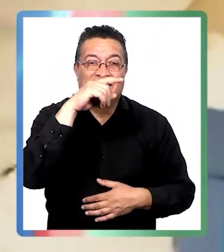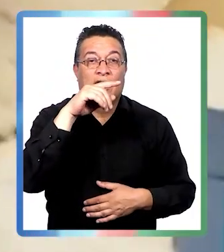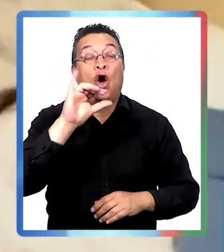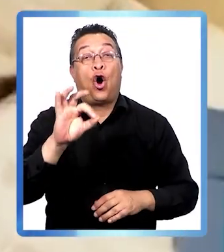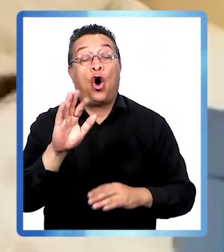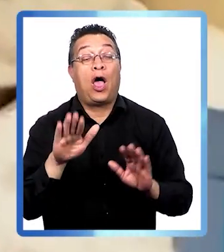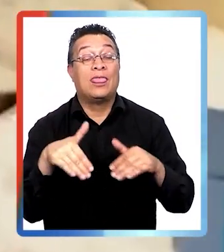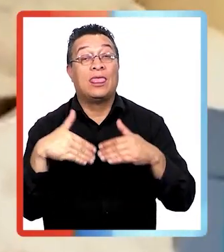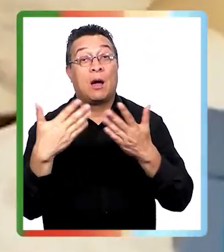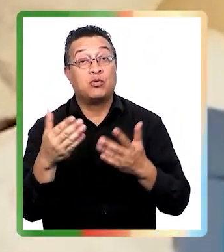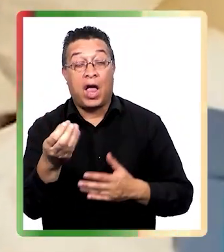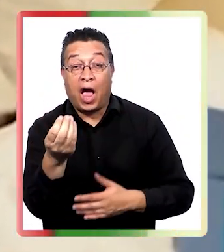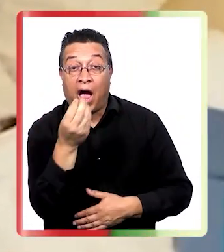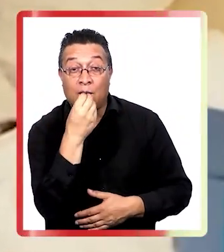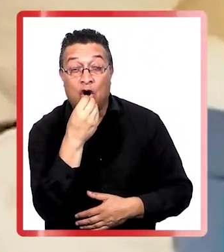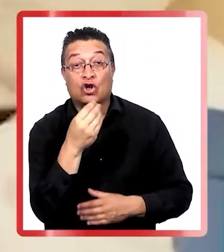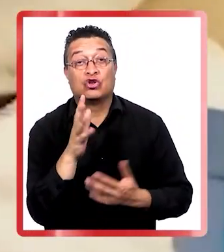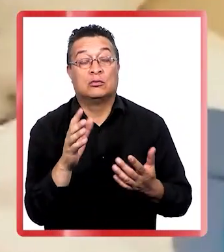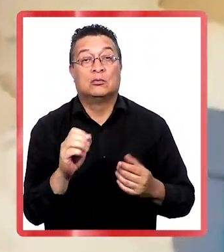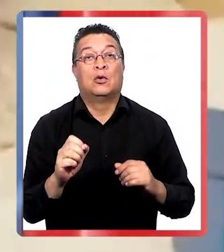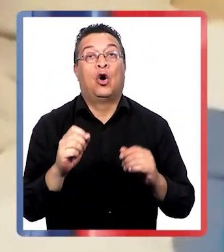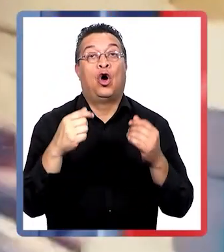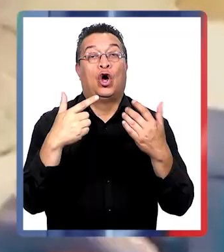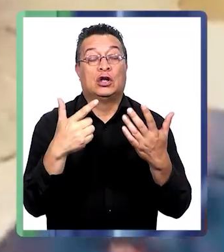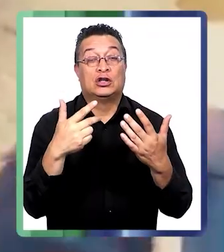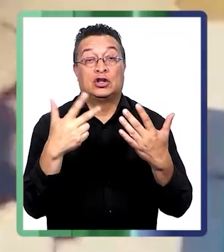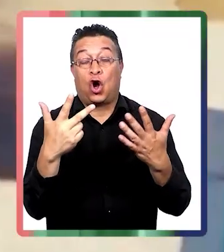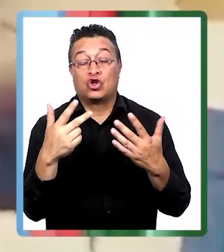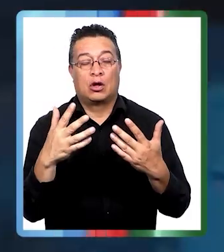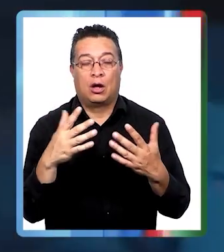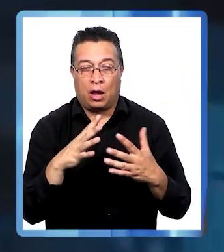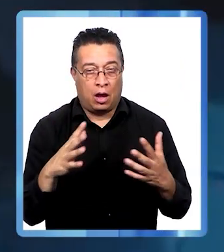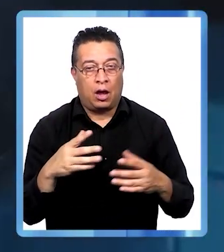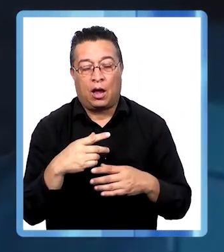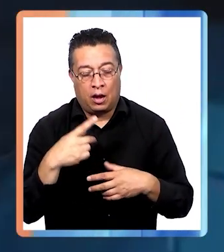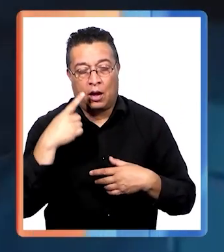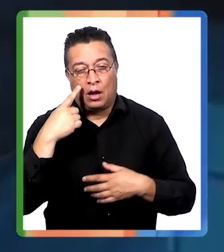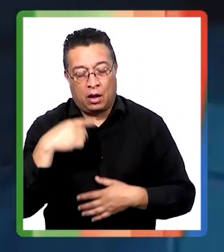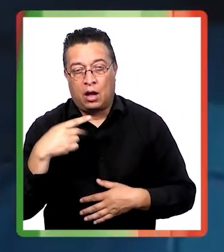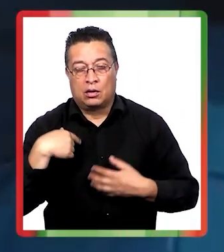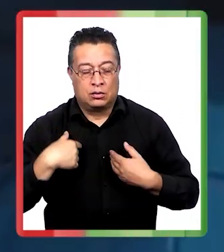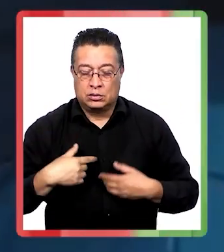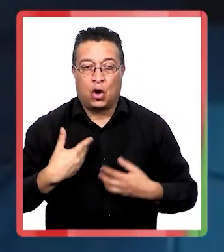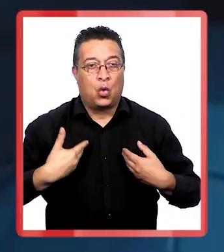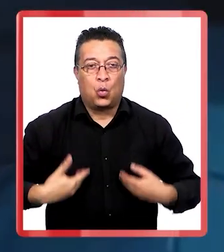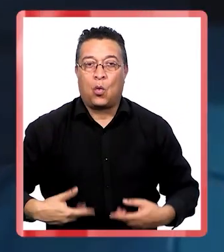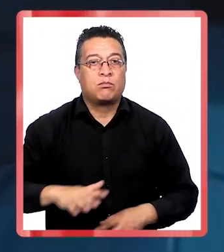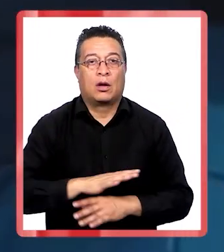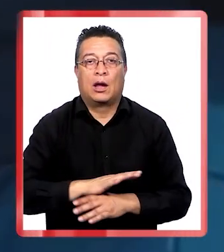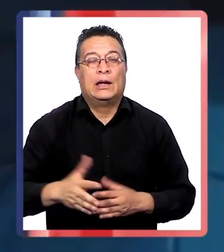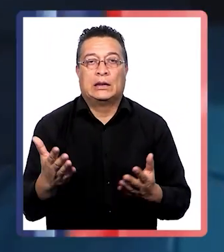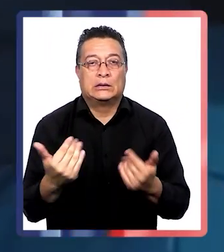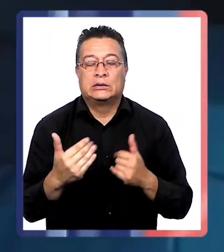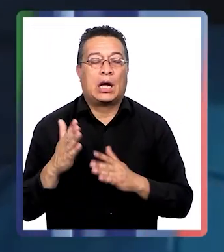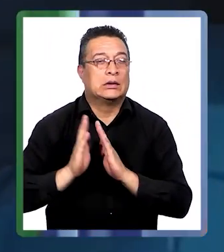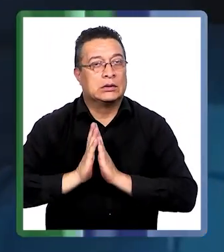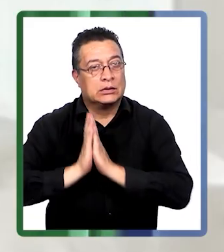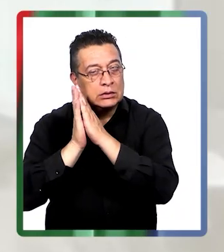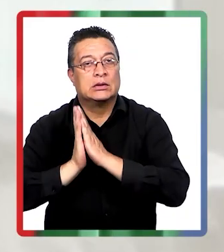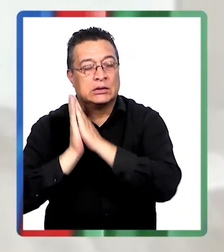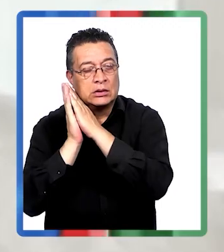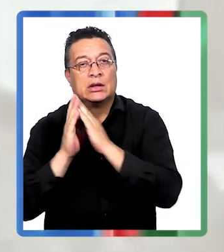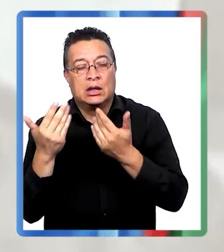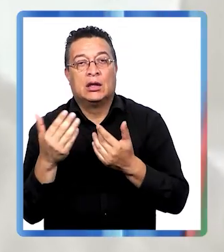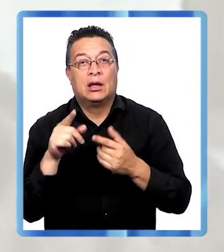la persona que después del almuerzo, o ya tipo 7 y 8 ya no da más y necesita ir a la cama porque su cuerpo le pide entrañablemente